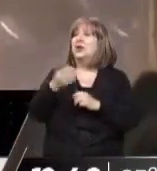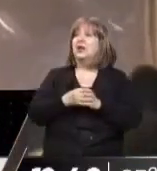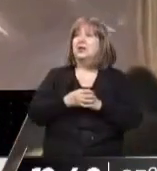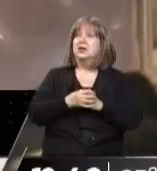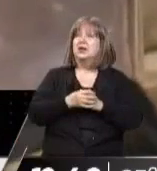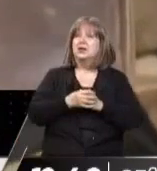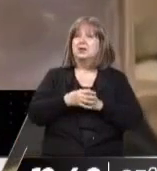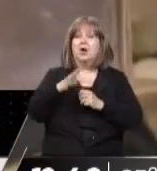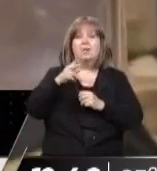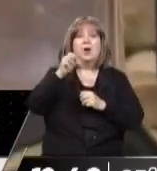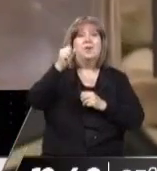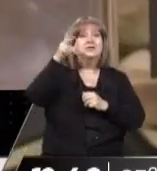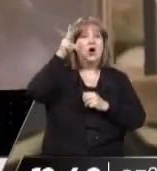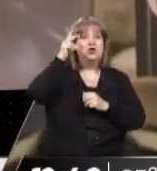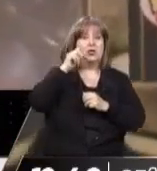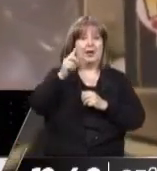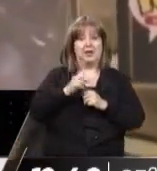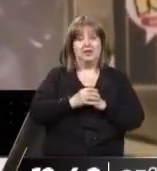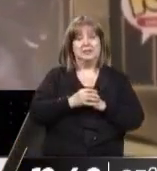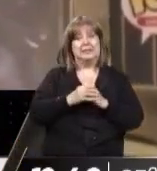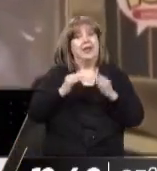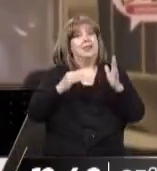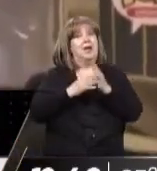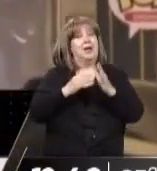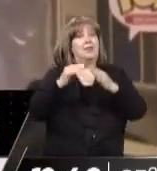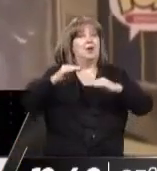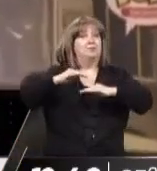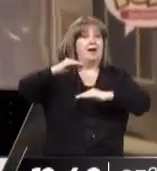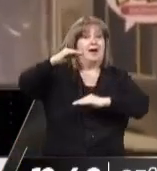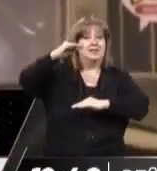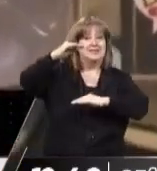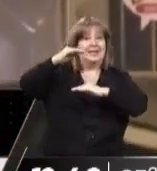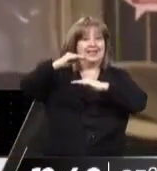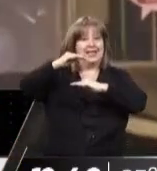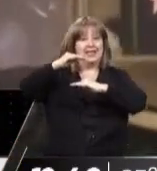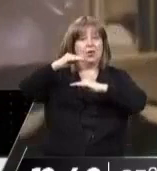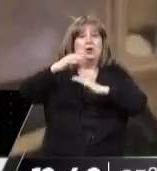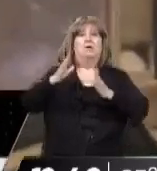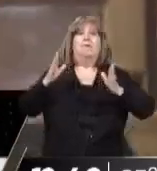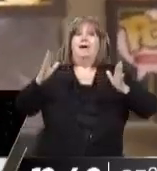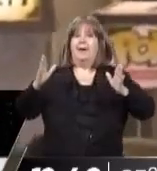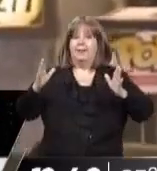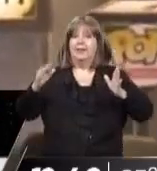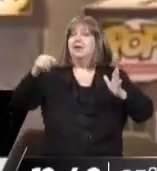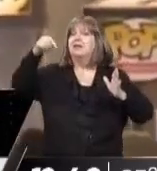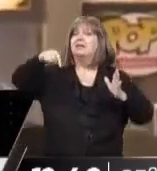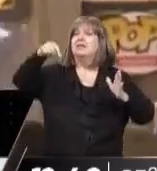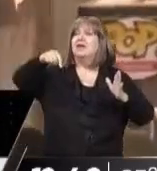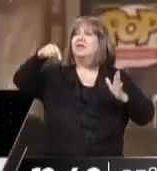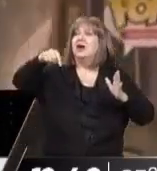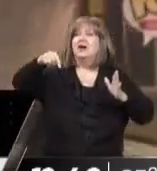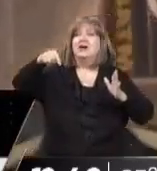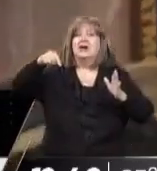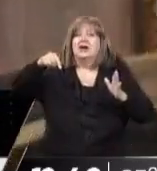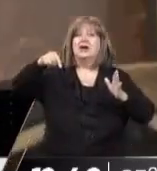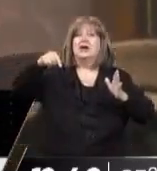más o menos en los 8.000 y de ahí van subiendo en base a... tamaño, por ejemplo, lo mismo este tamaño que este otro. El de abajo es un